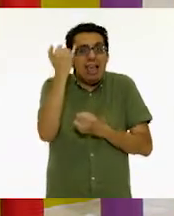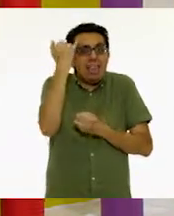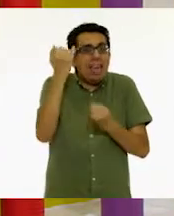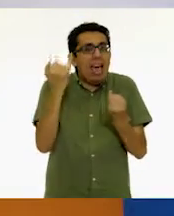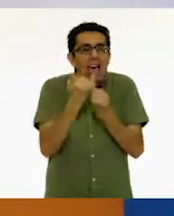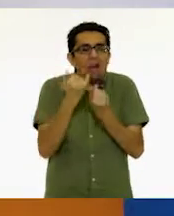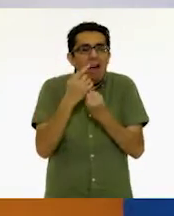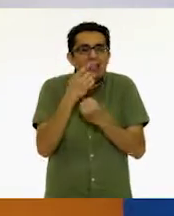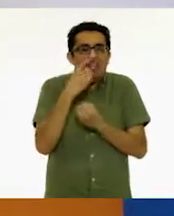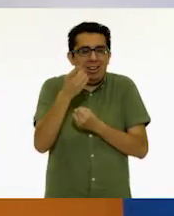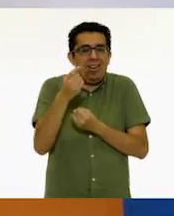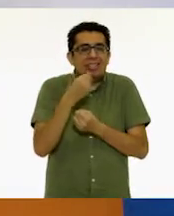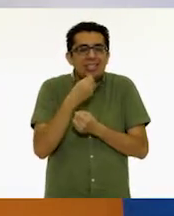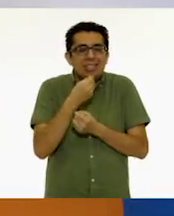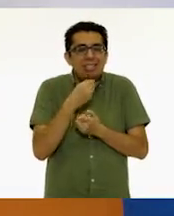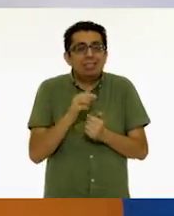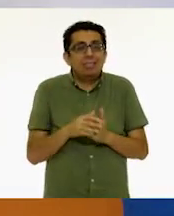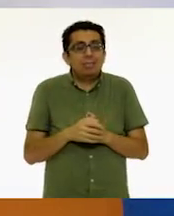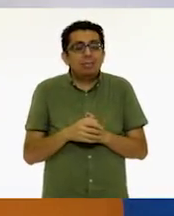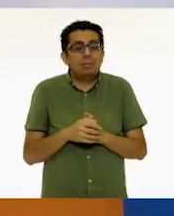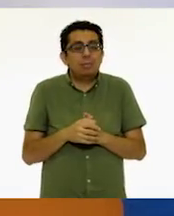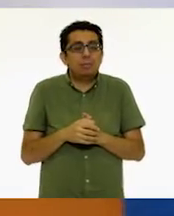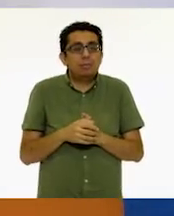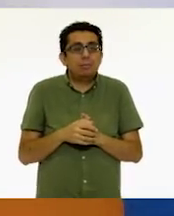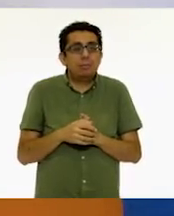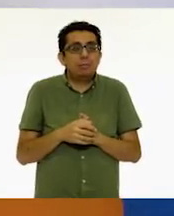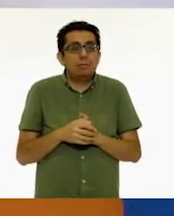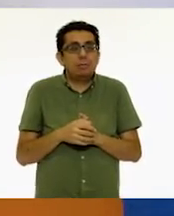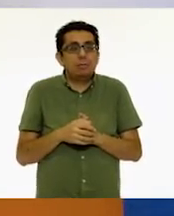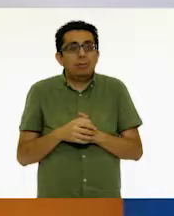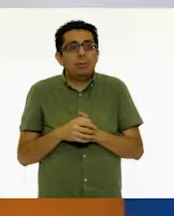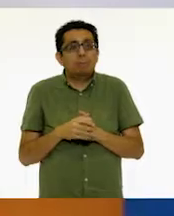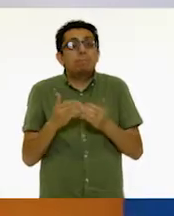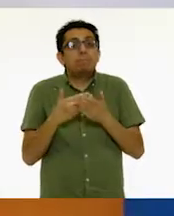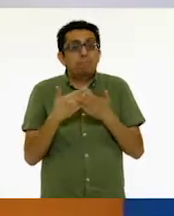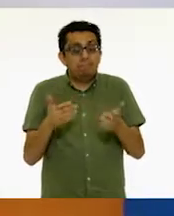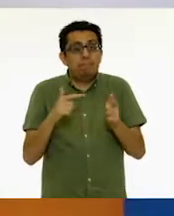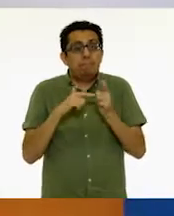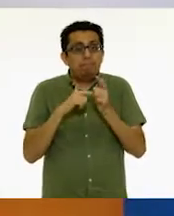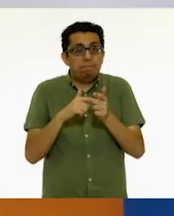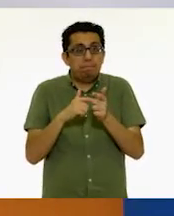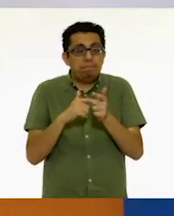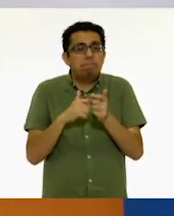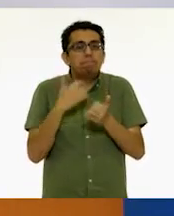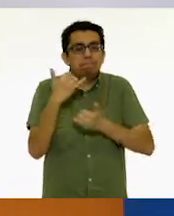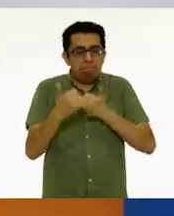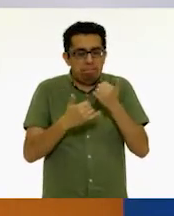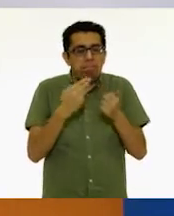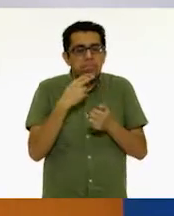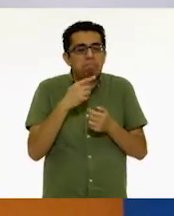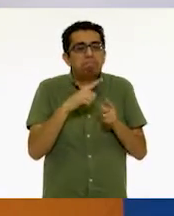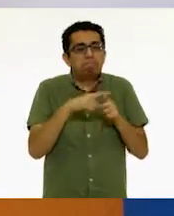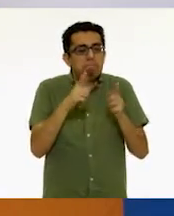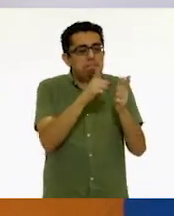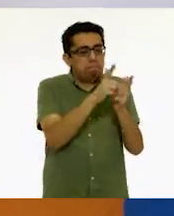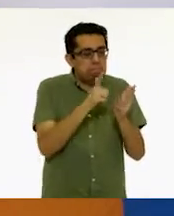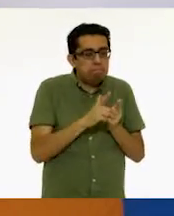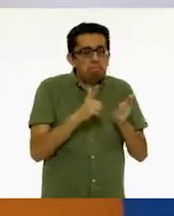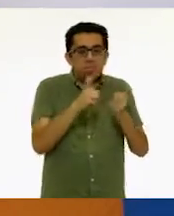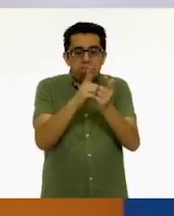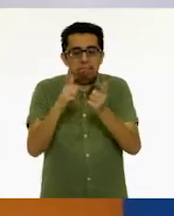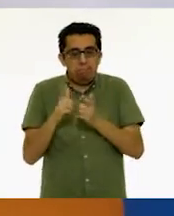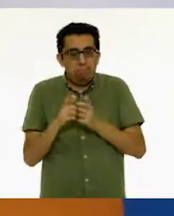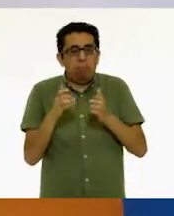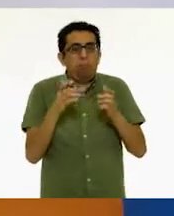Fernando. Así es. Y vamos a continuar jugando con distintas colecciones de cosas que tengan en